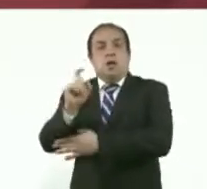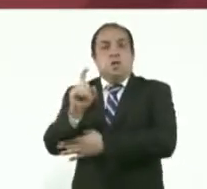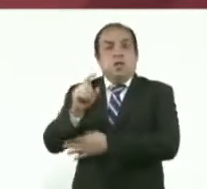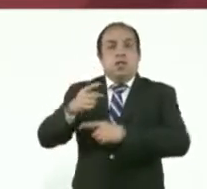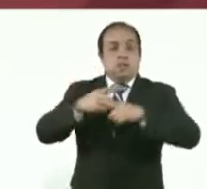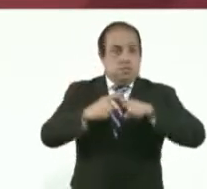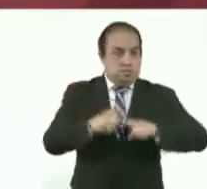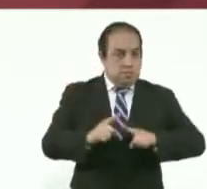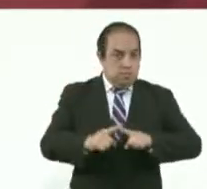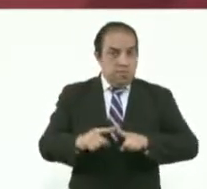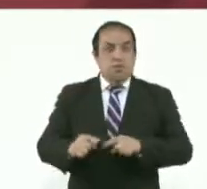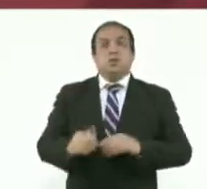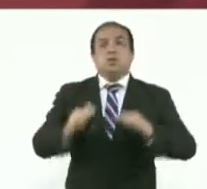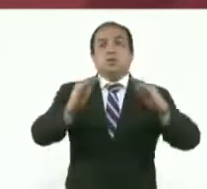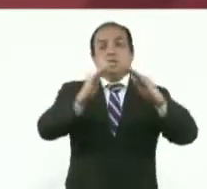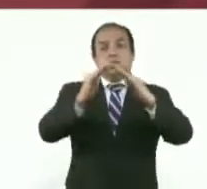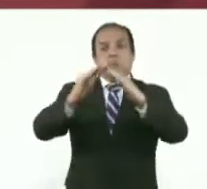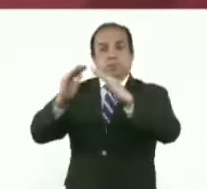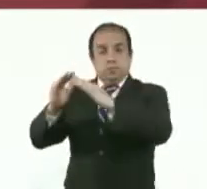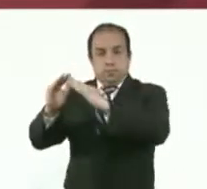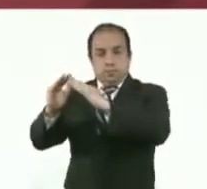las distintas casas